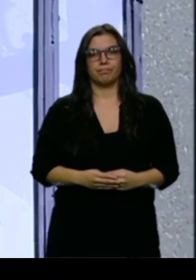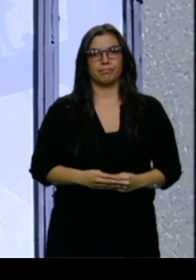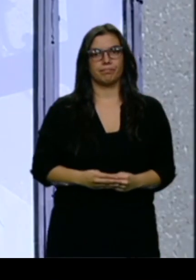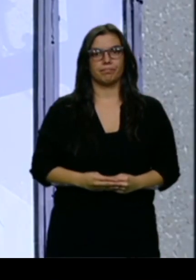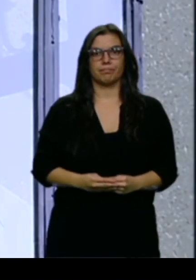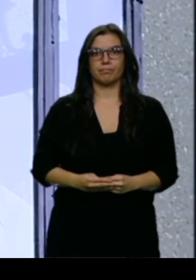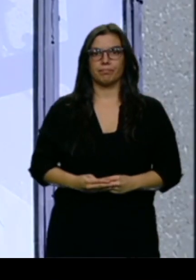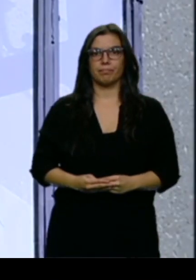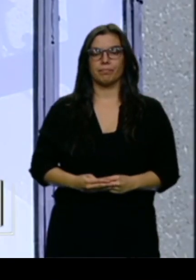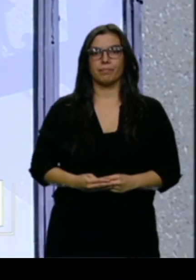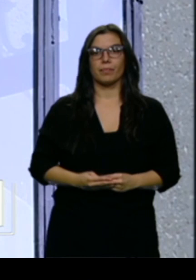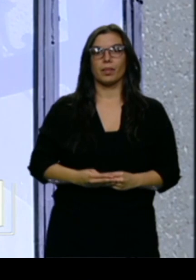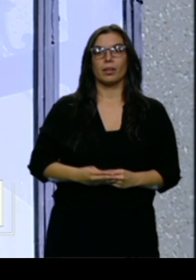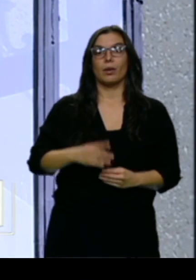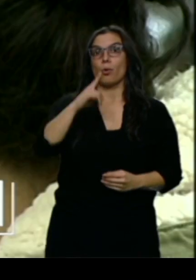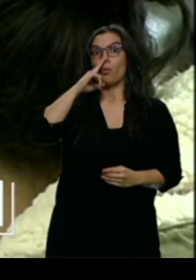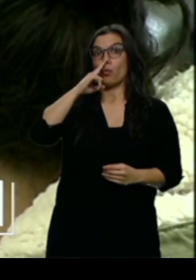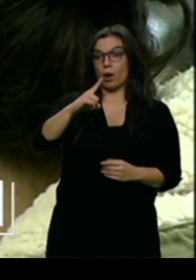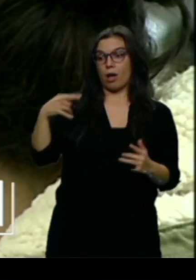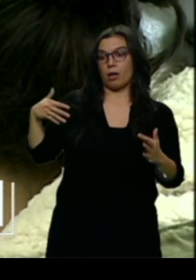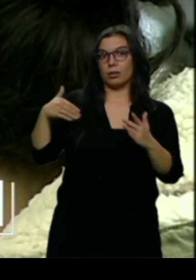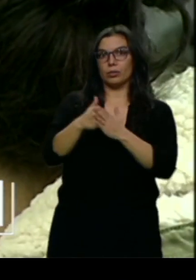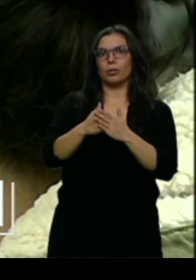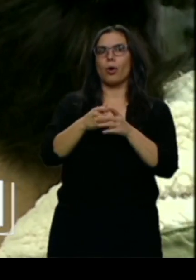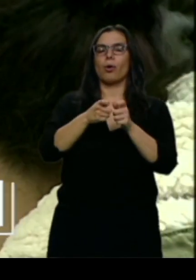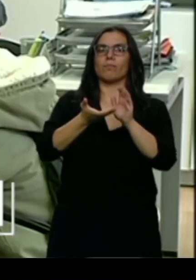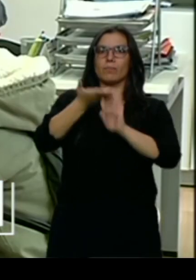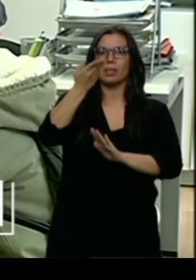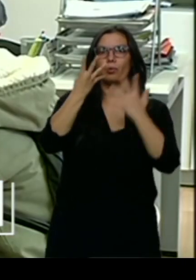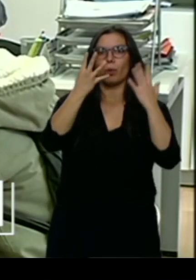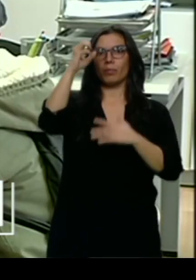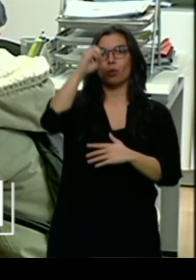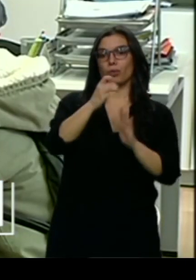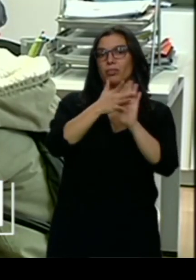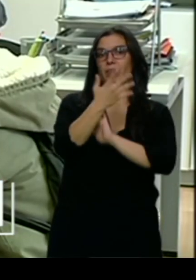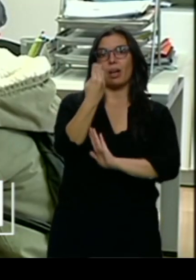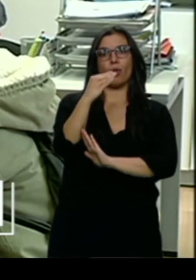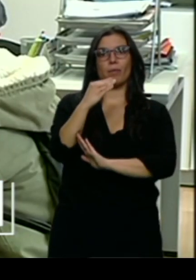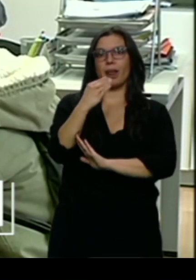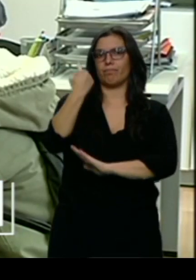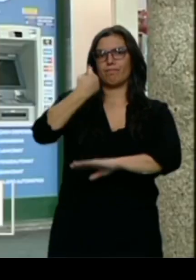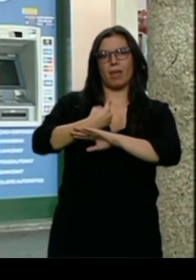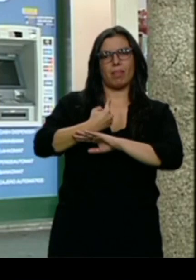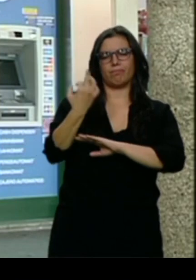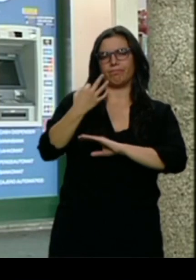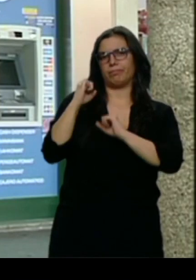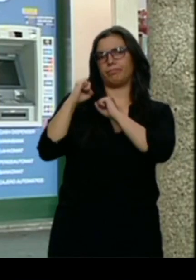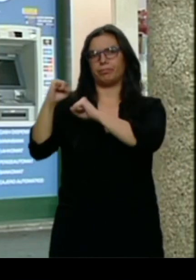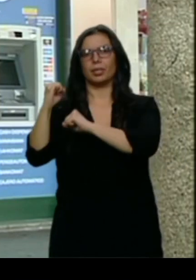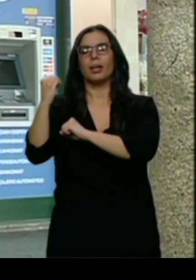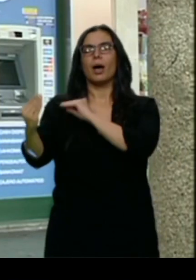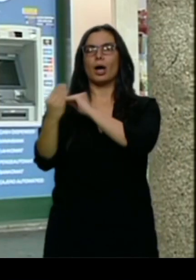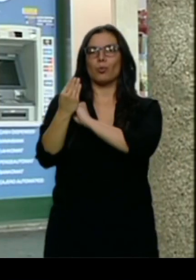En el último año aumentó un 9% y eso obliga a los jóvenes a depender de las ayudas públicas. El problema son los requisitos.